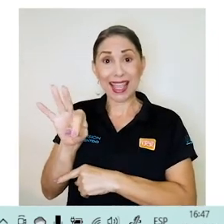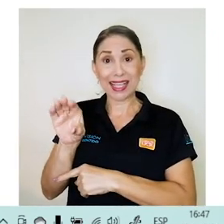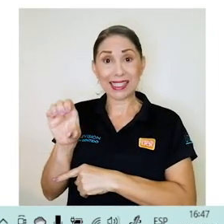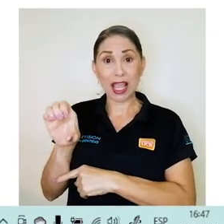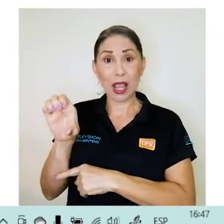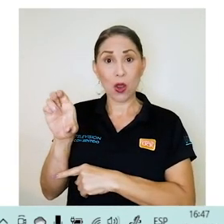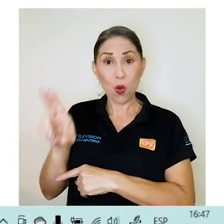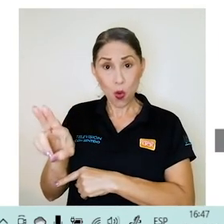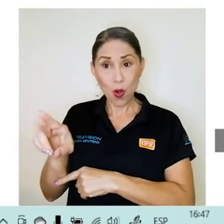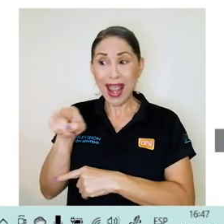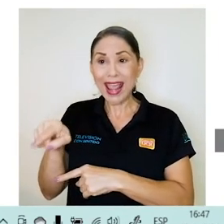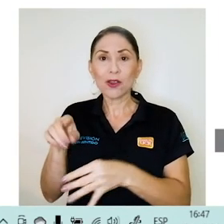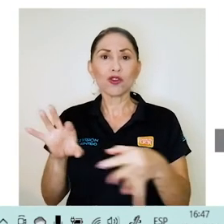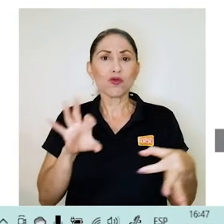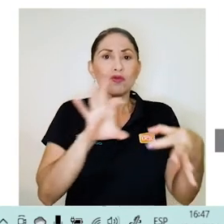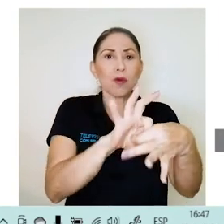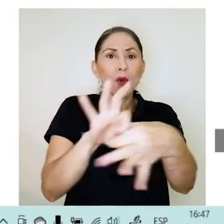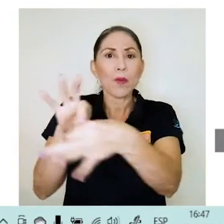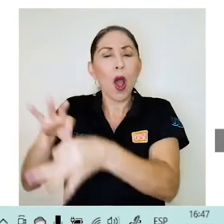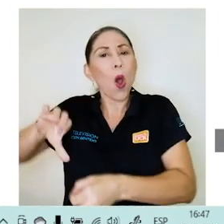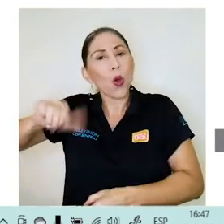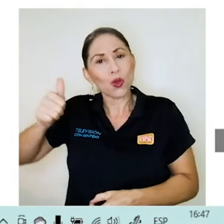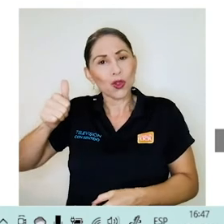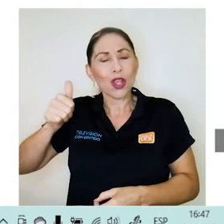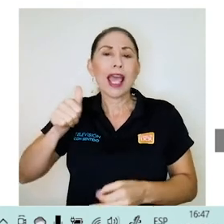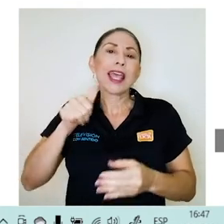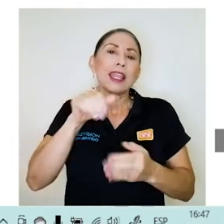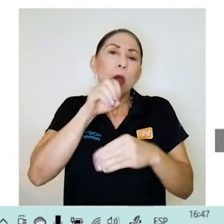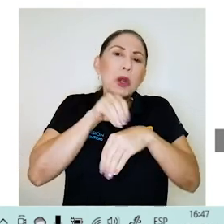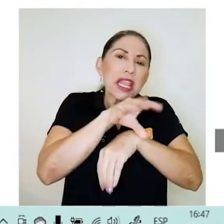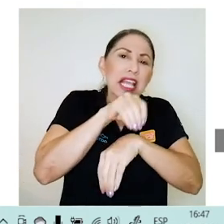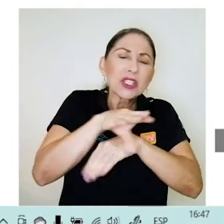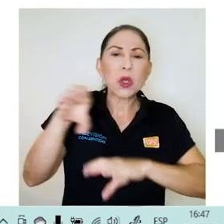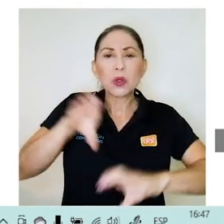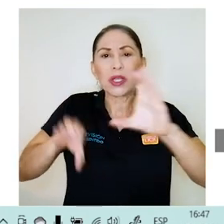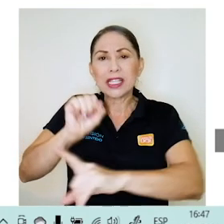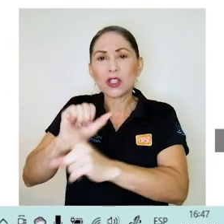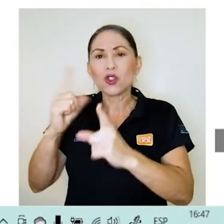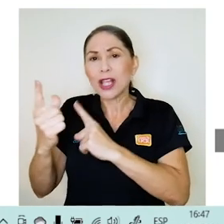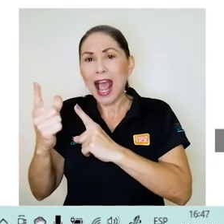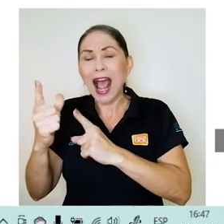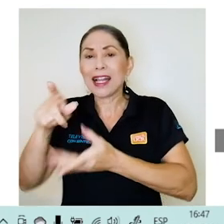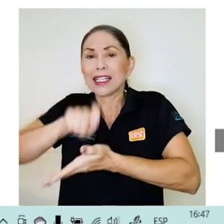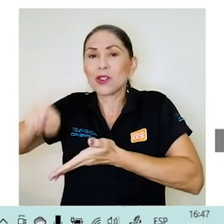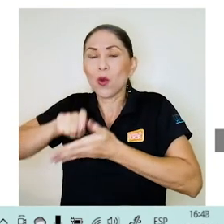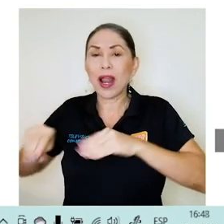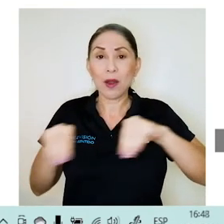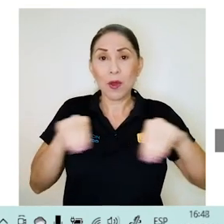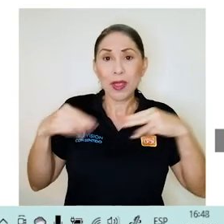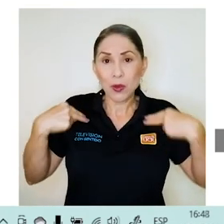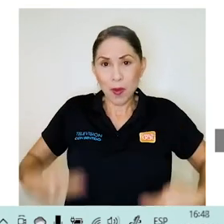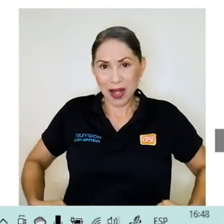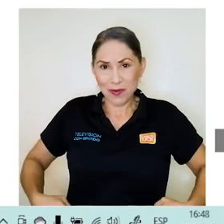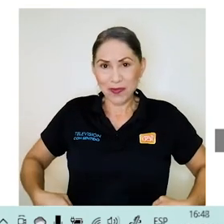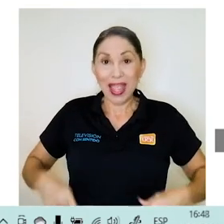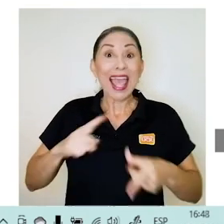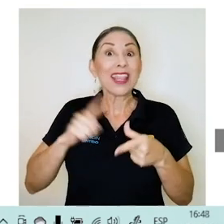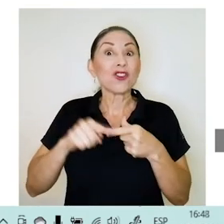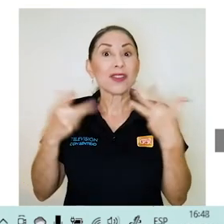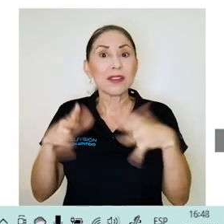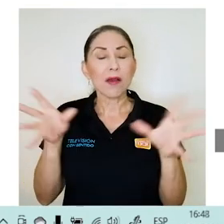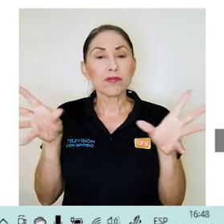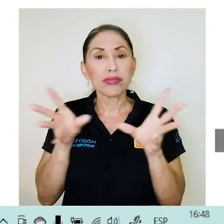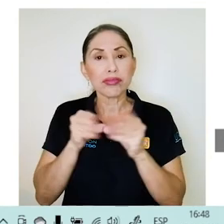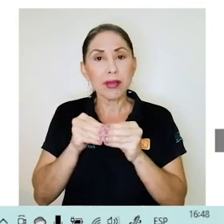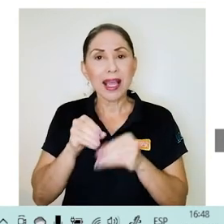con otros TCUs de la escuela de orientación, de ciencias sociales, de escuelas de movimiento, por mencionar algunos. Entonces tenemos